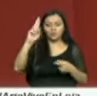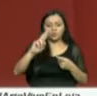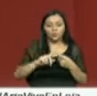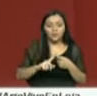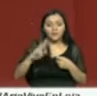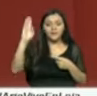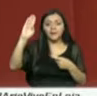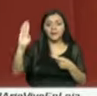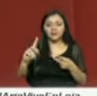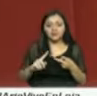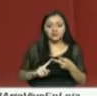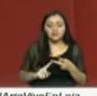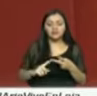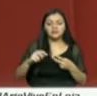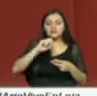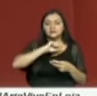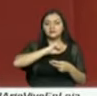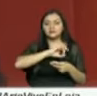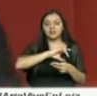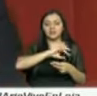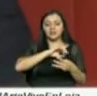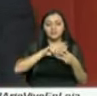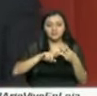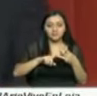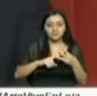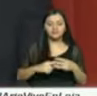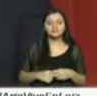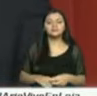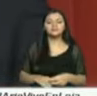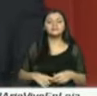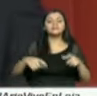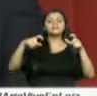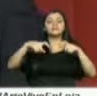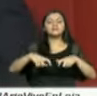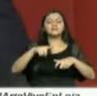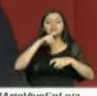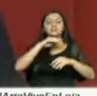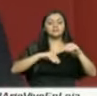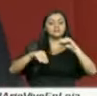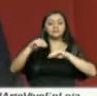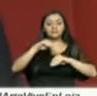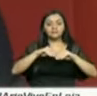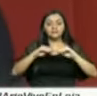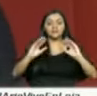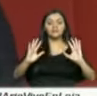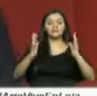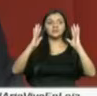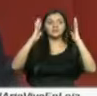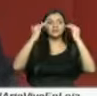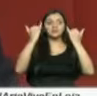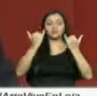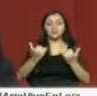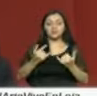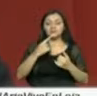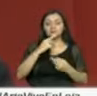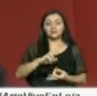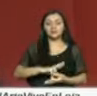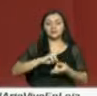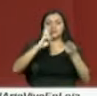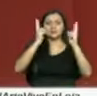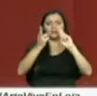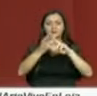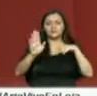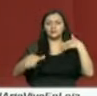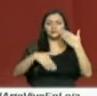y Santiago Amil de Chile. Para la realización del festival han sido renovados